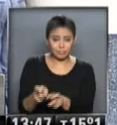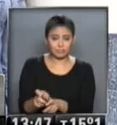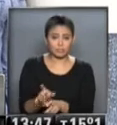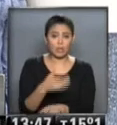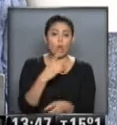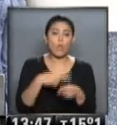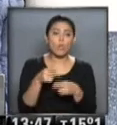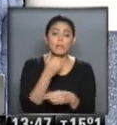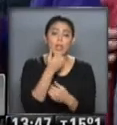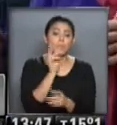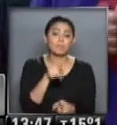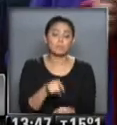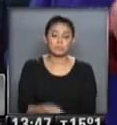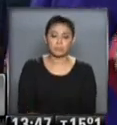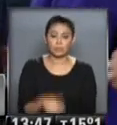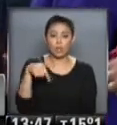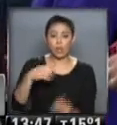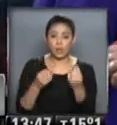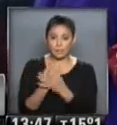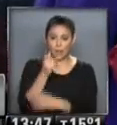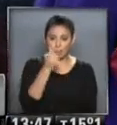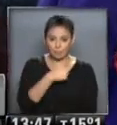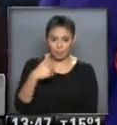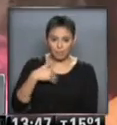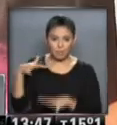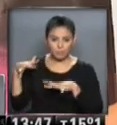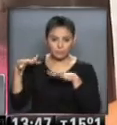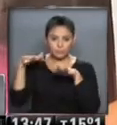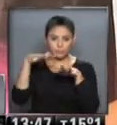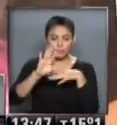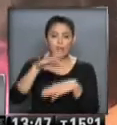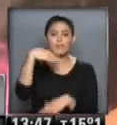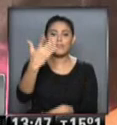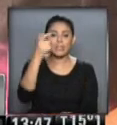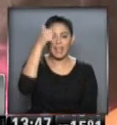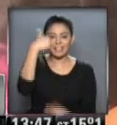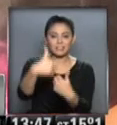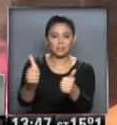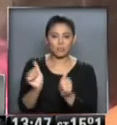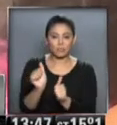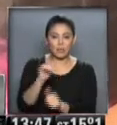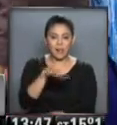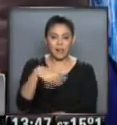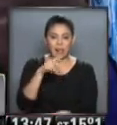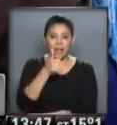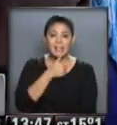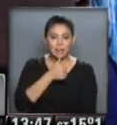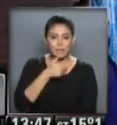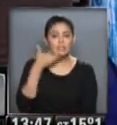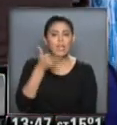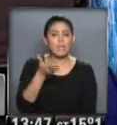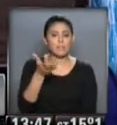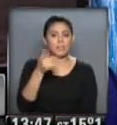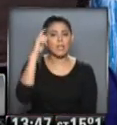y esta mañana los papás se congregaron frente al tribunal penal de quilmes para exigir que